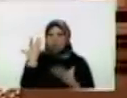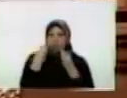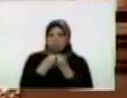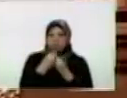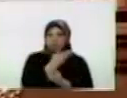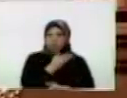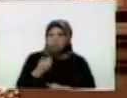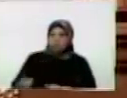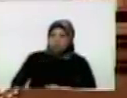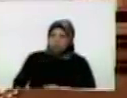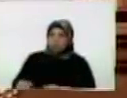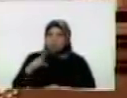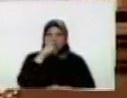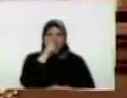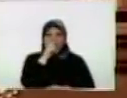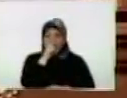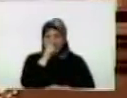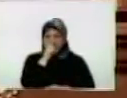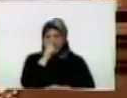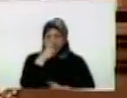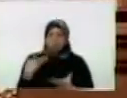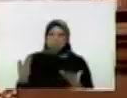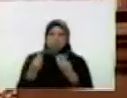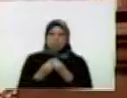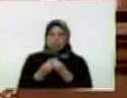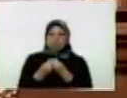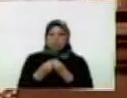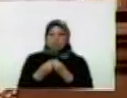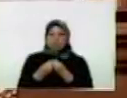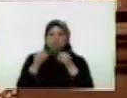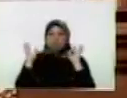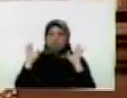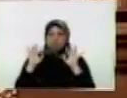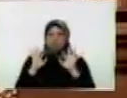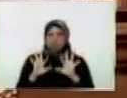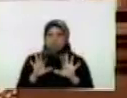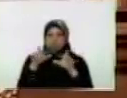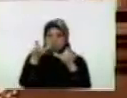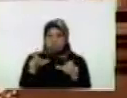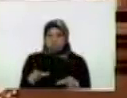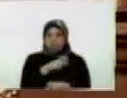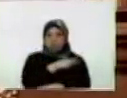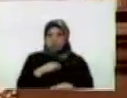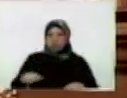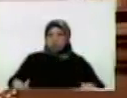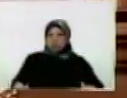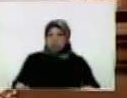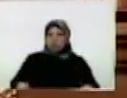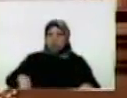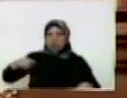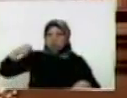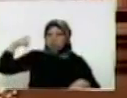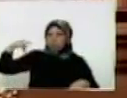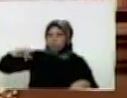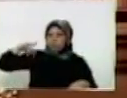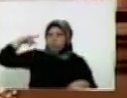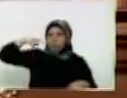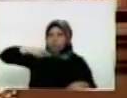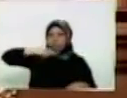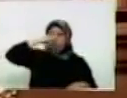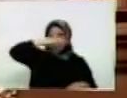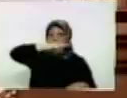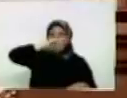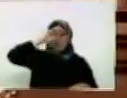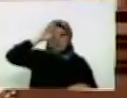reunían con los oficiales de la Fuerza Aérea. Nuestros pilotos de combate allí